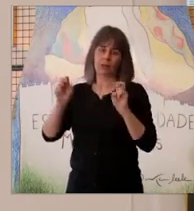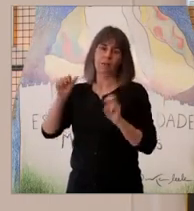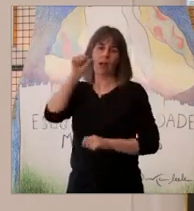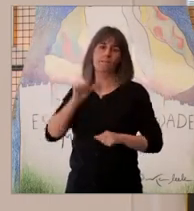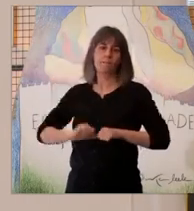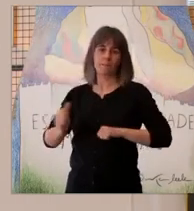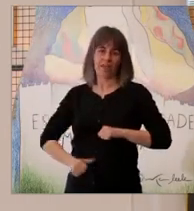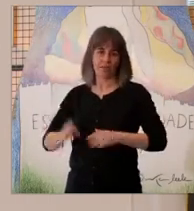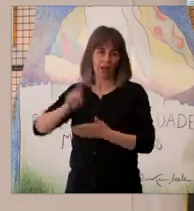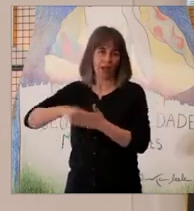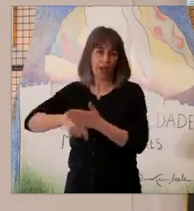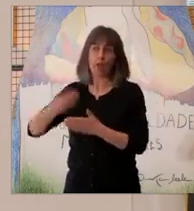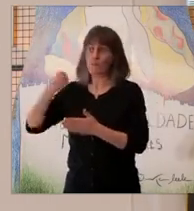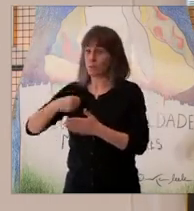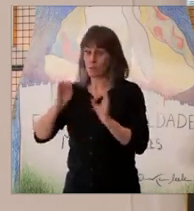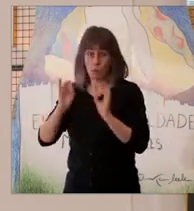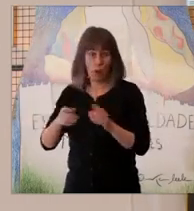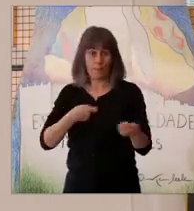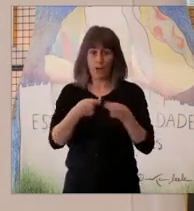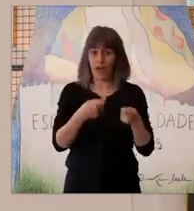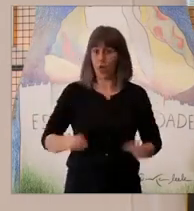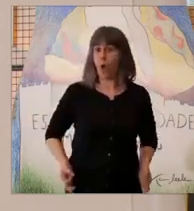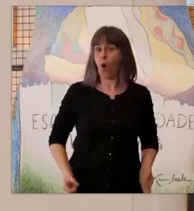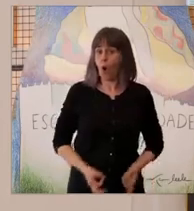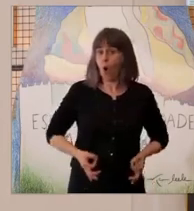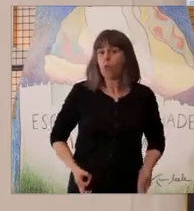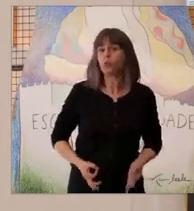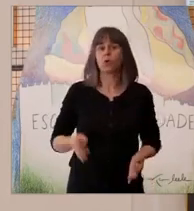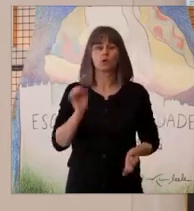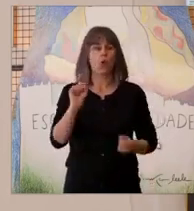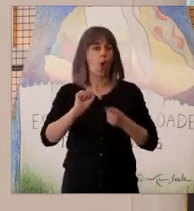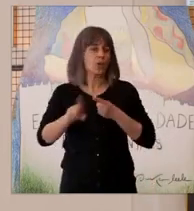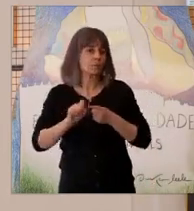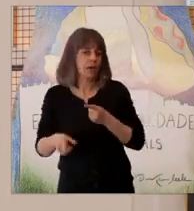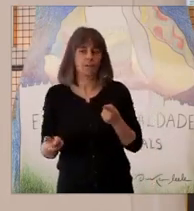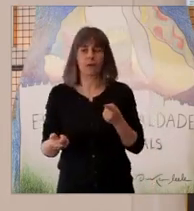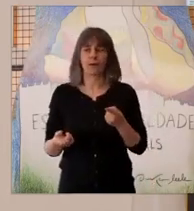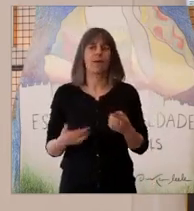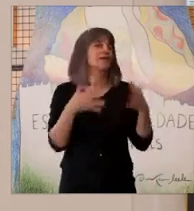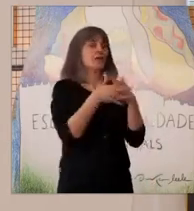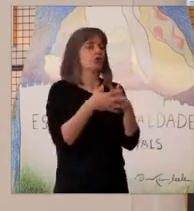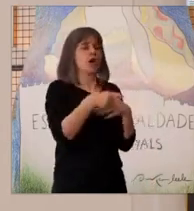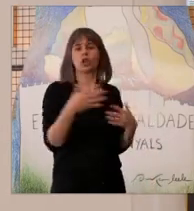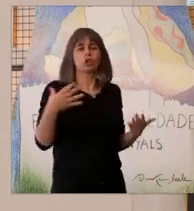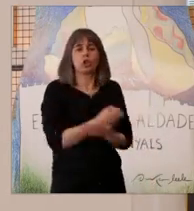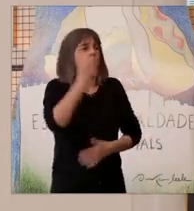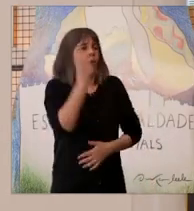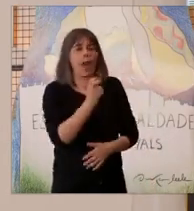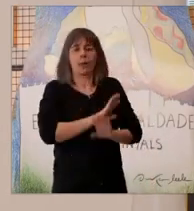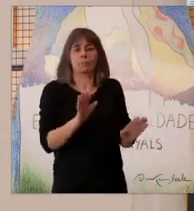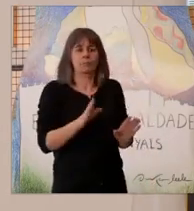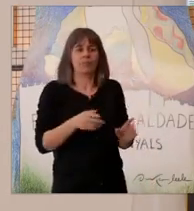de óvulos o con el de esperma en Estados Unidos que es el liberalismo por excelencia en donde todo vale todo negocio es